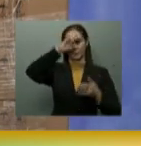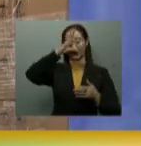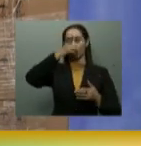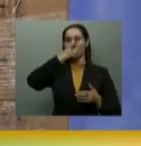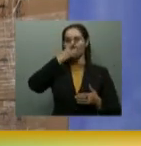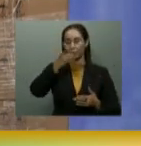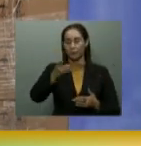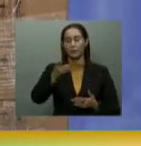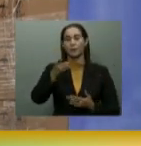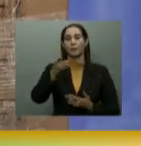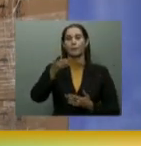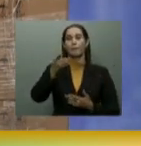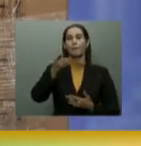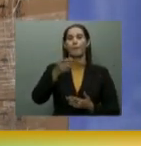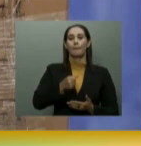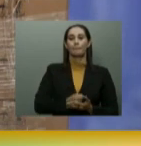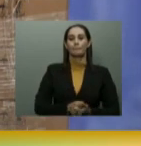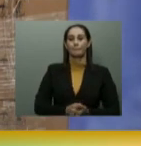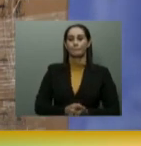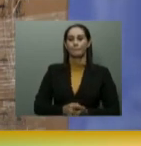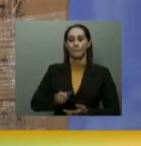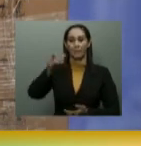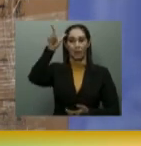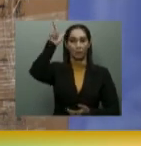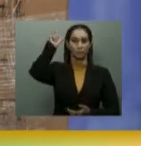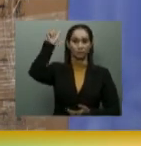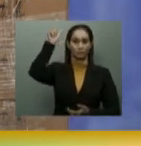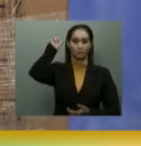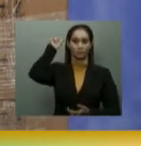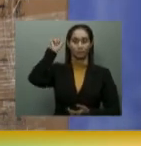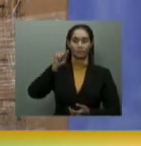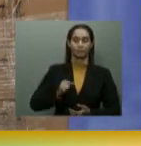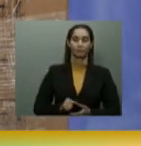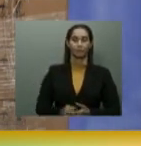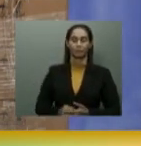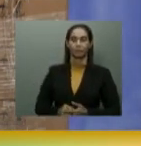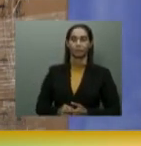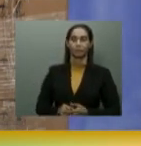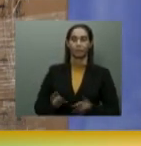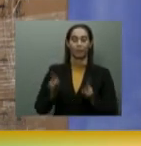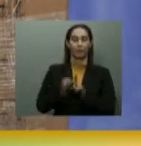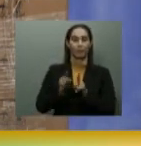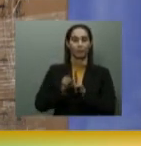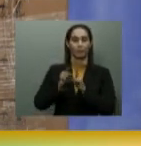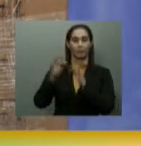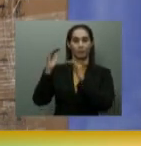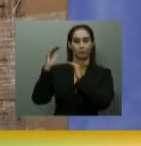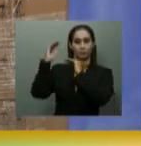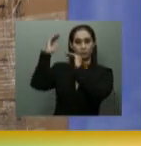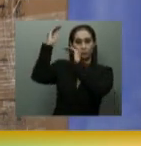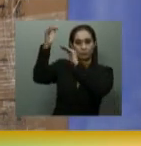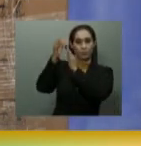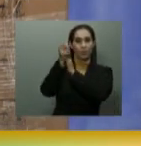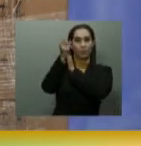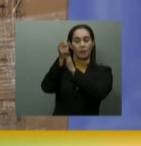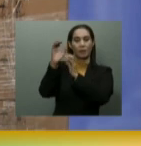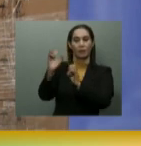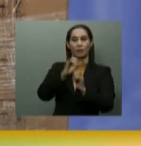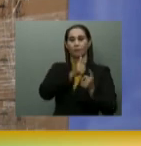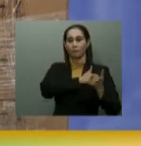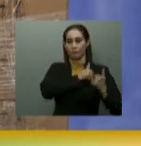y que no hay un policía o una autoridad que contrarreste a los delincuentes